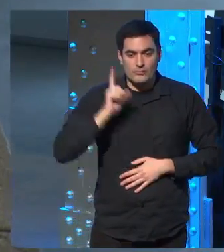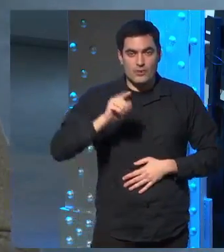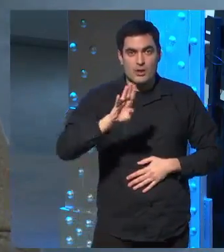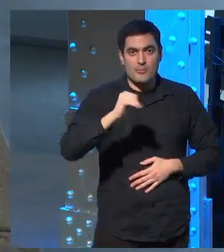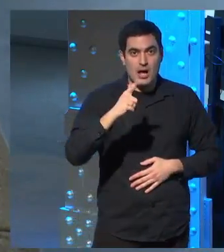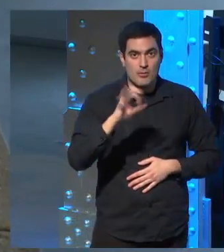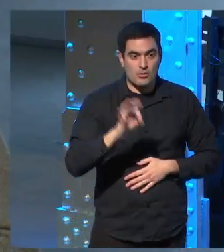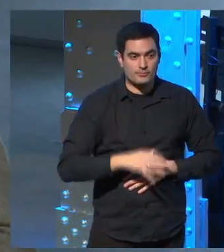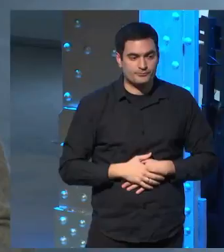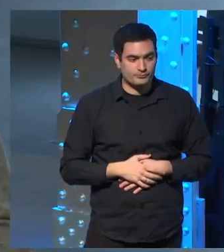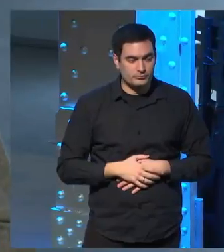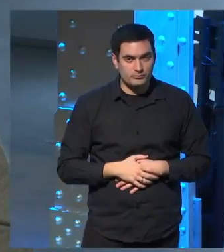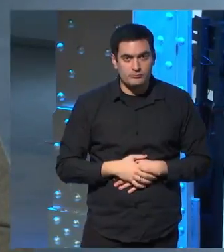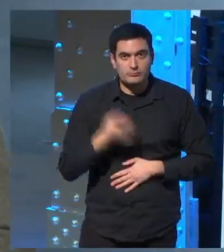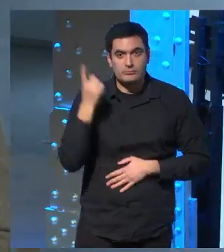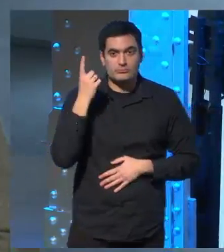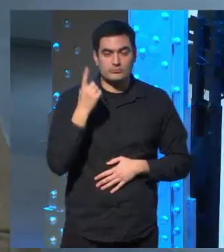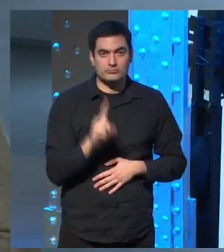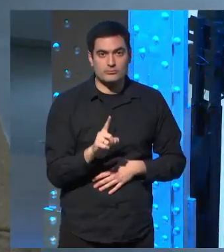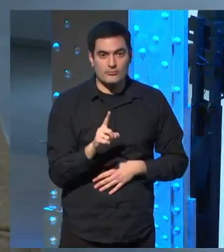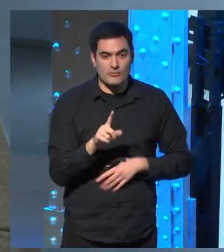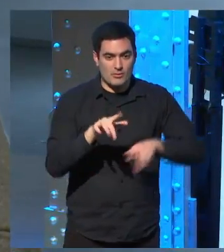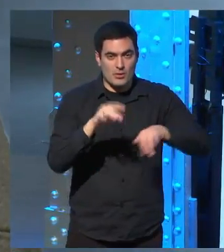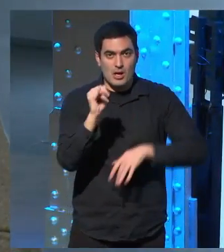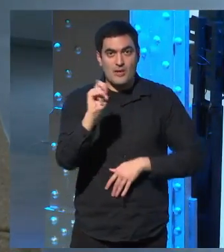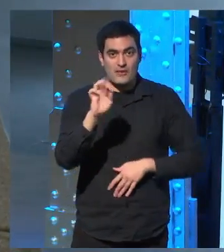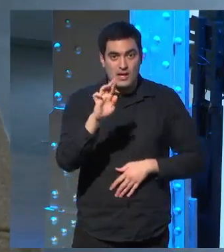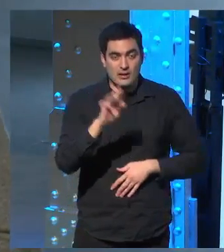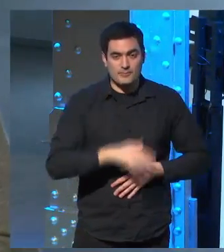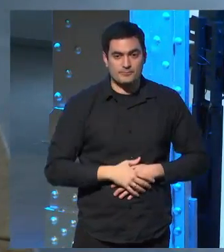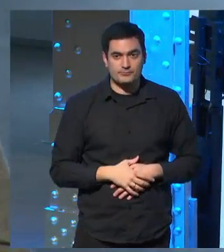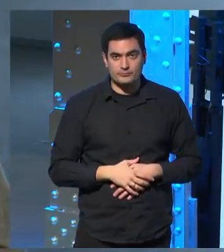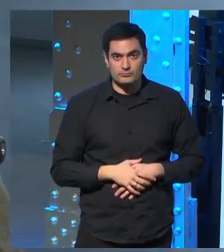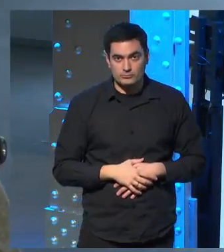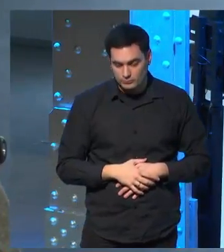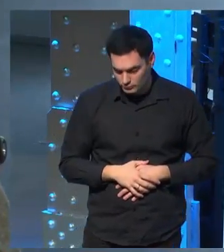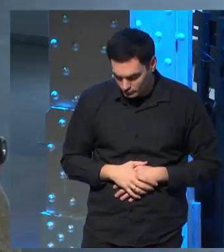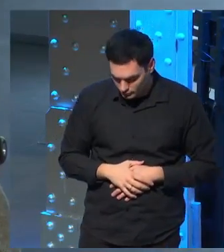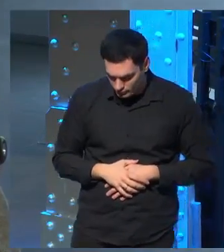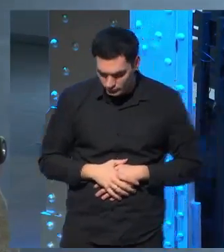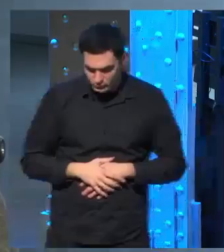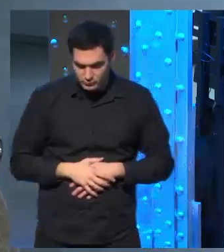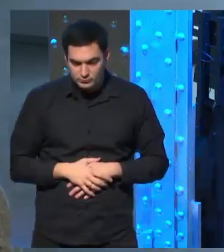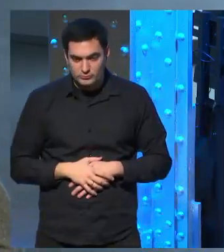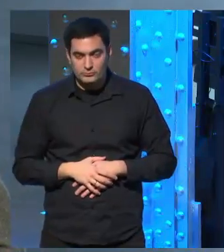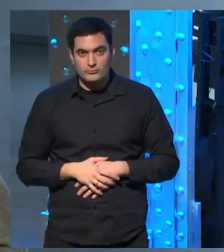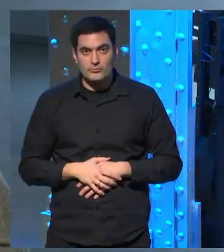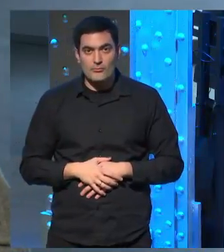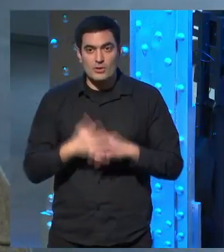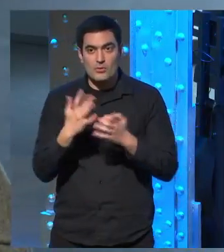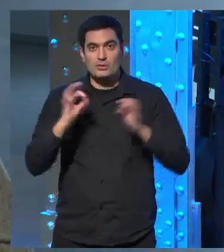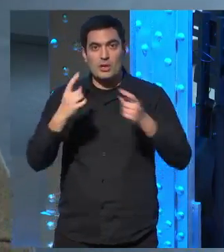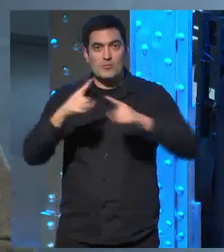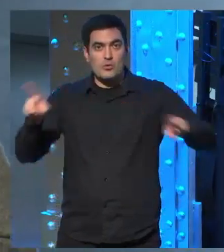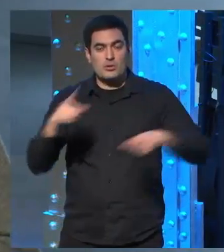Pablo y tenga como solista de piano a Javier Perianes para hacer esas cumbres de la música,